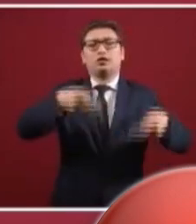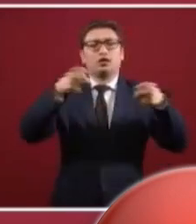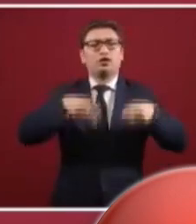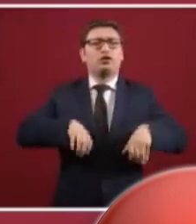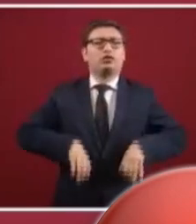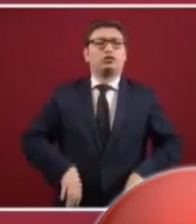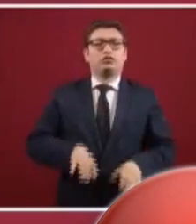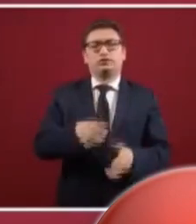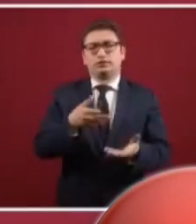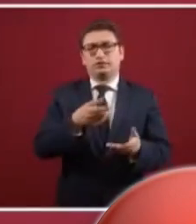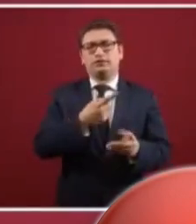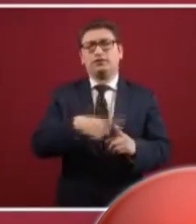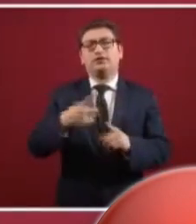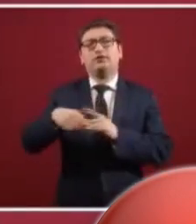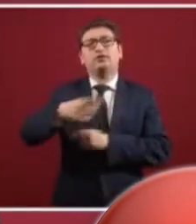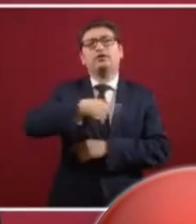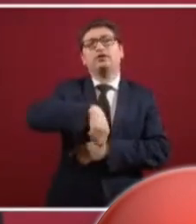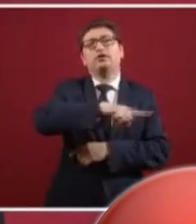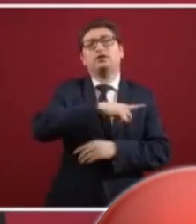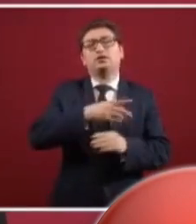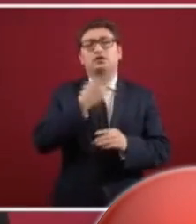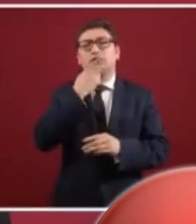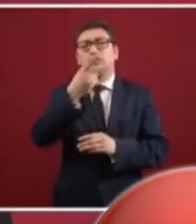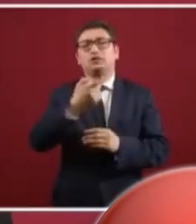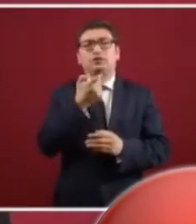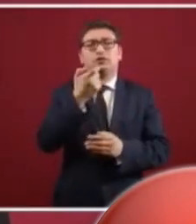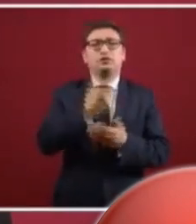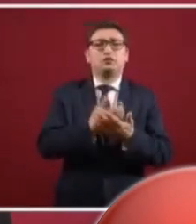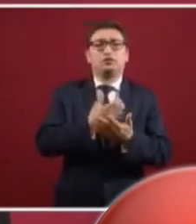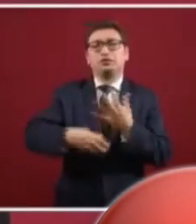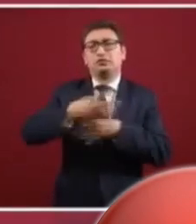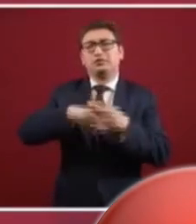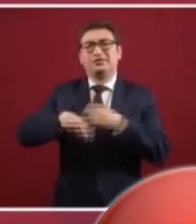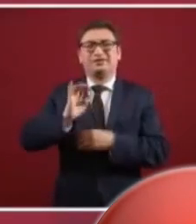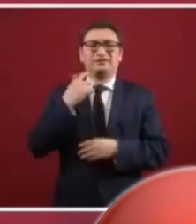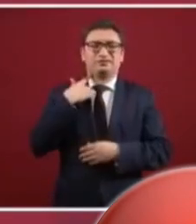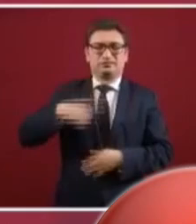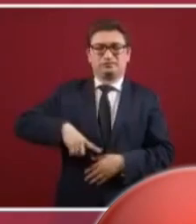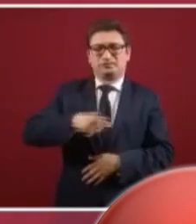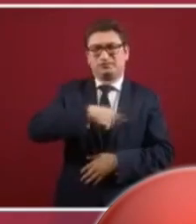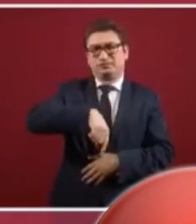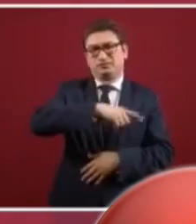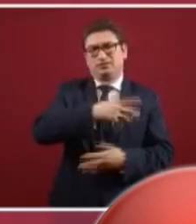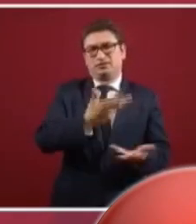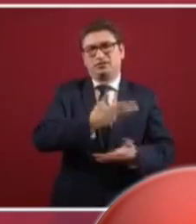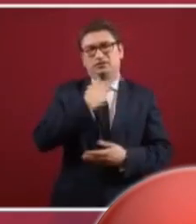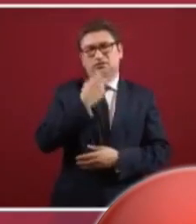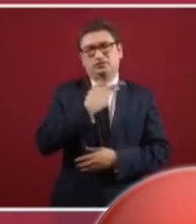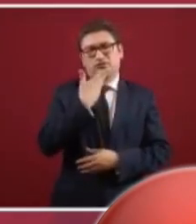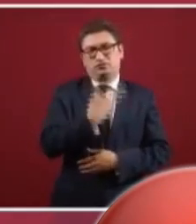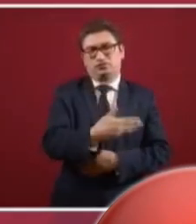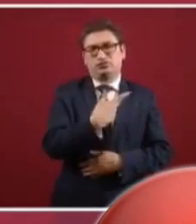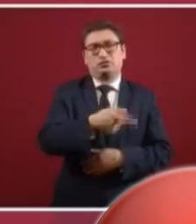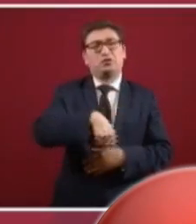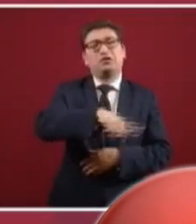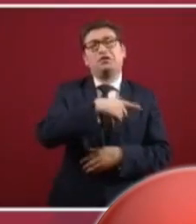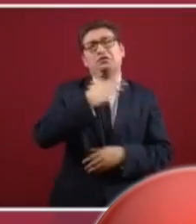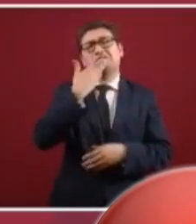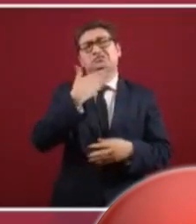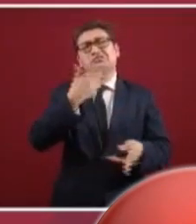con la llamada política económica neoliberal o política de pillaje.